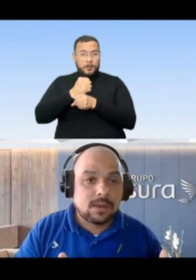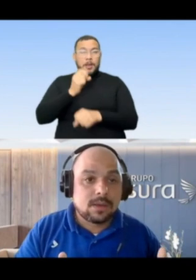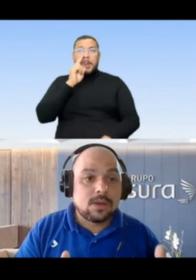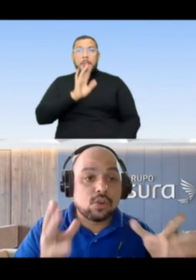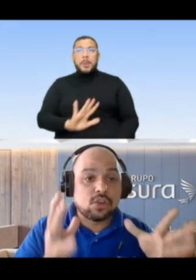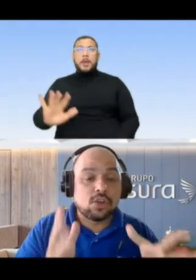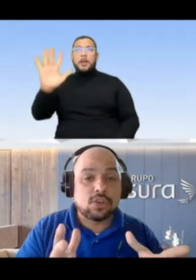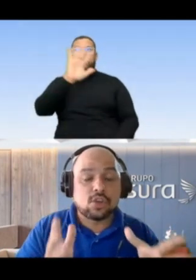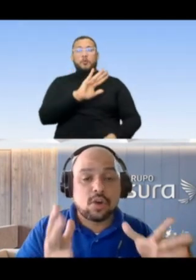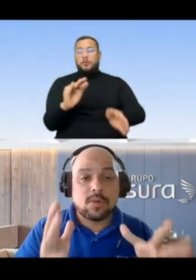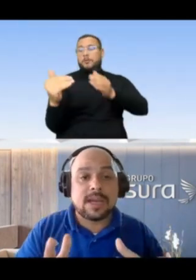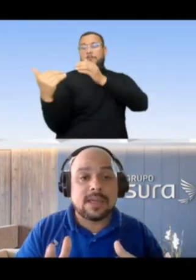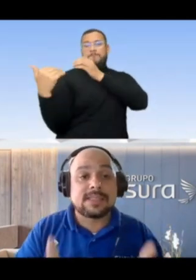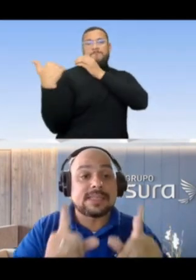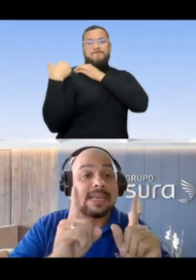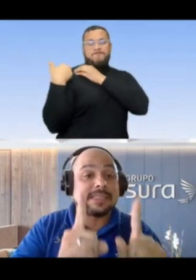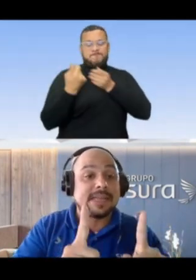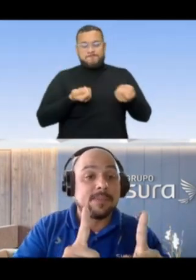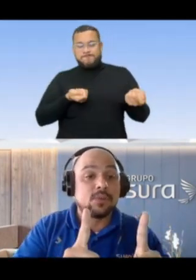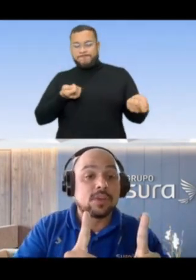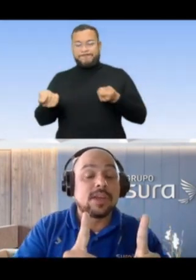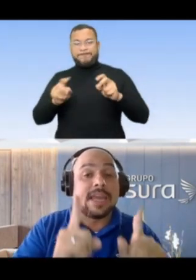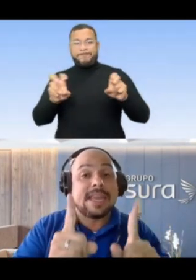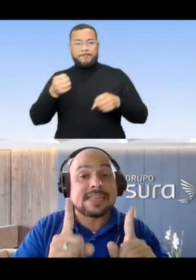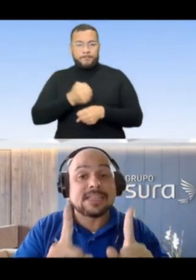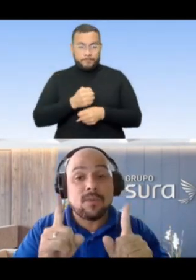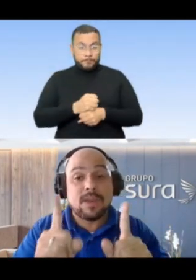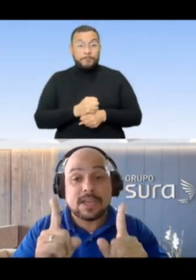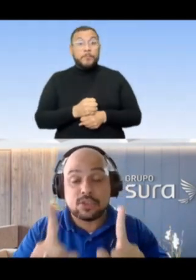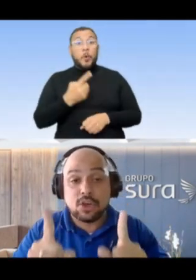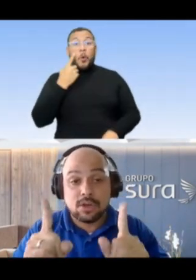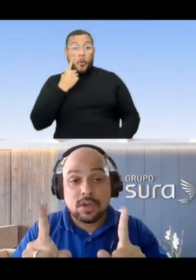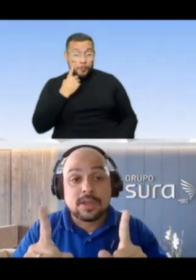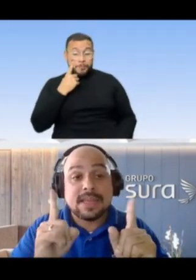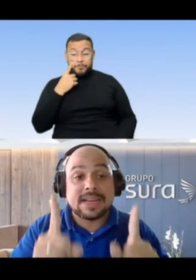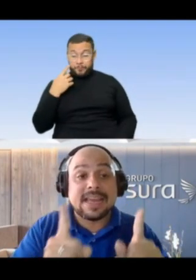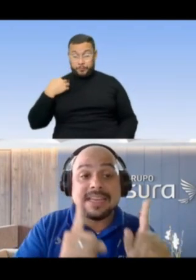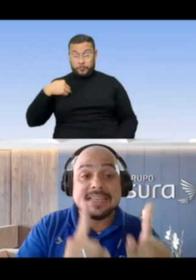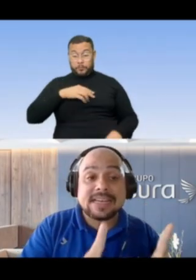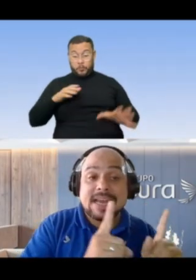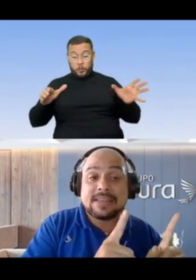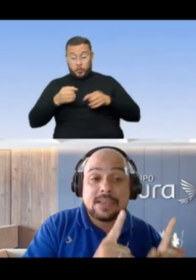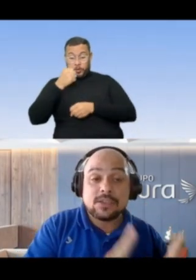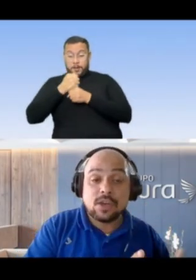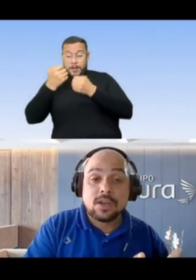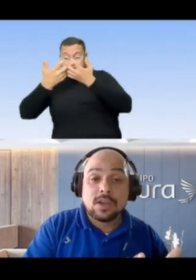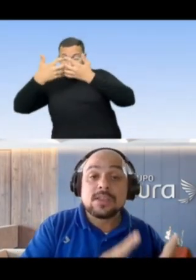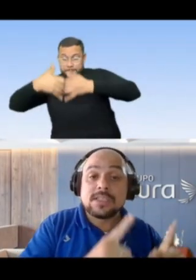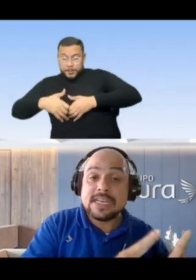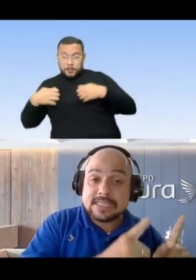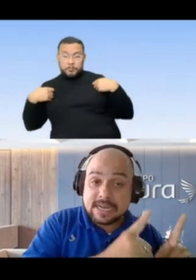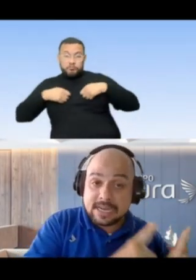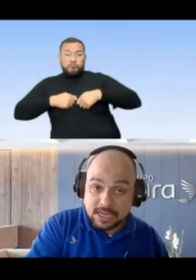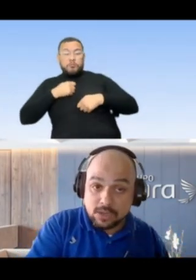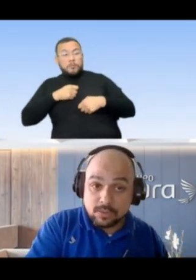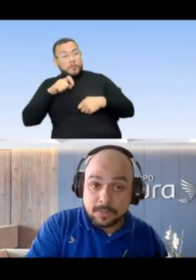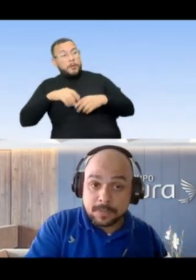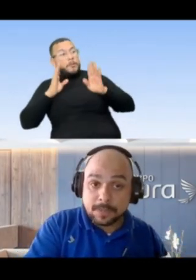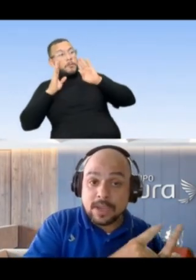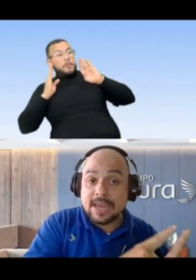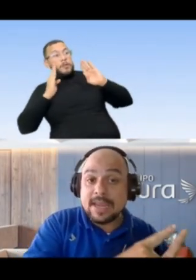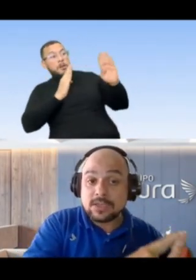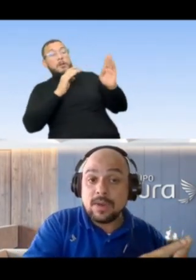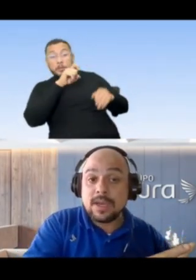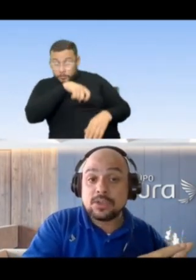nacional. Nosotros como brigadistas estamos en esa obligación de realizar la atención si es